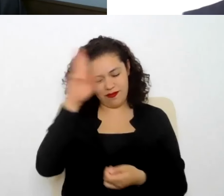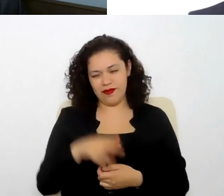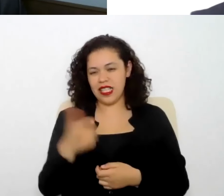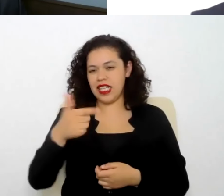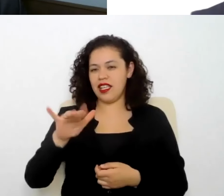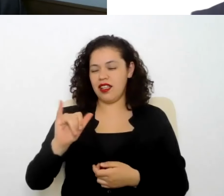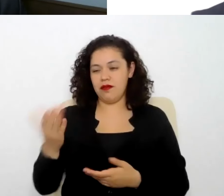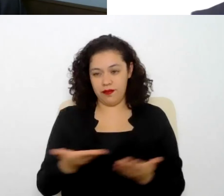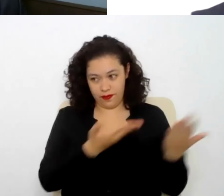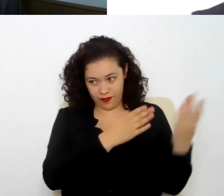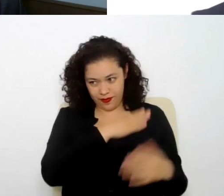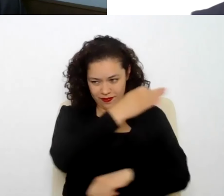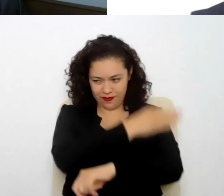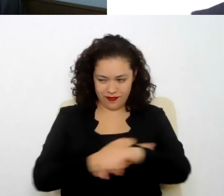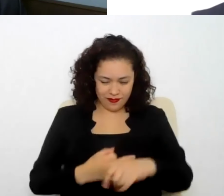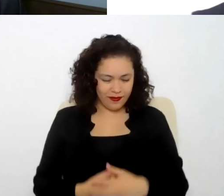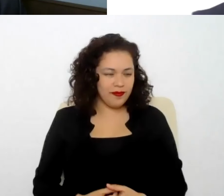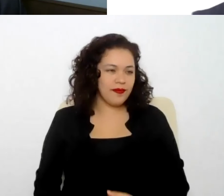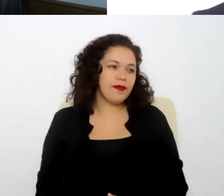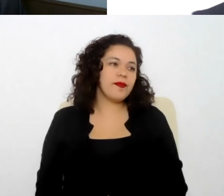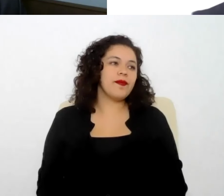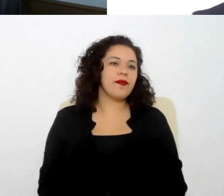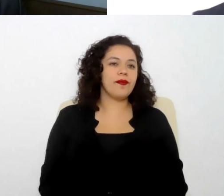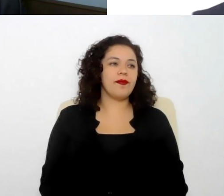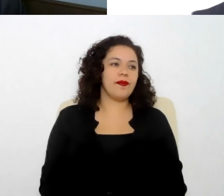Moreno. Adelante, maestro, buena tarde.